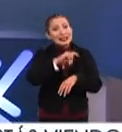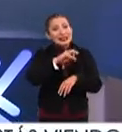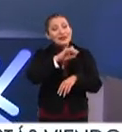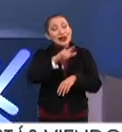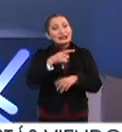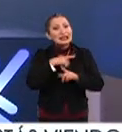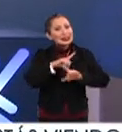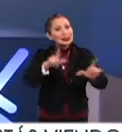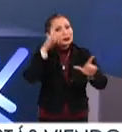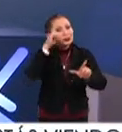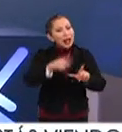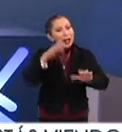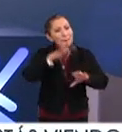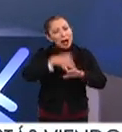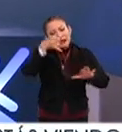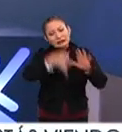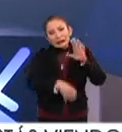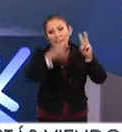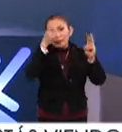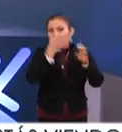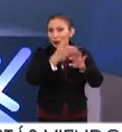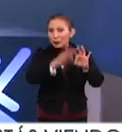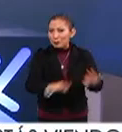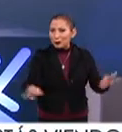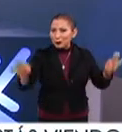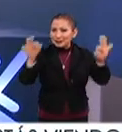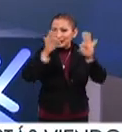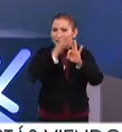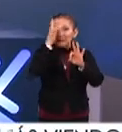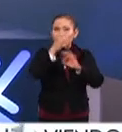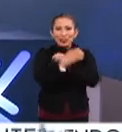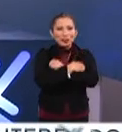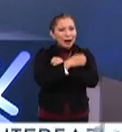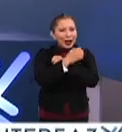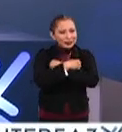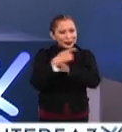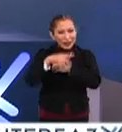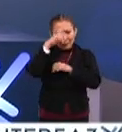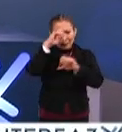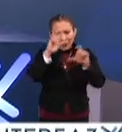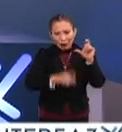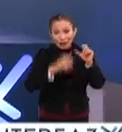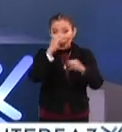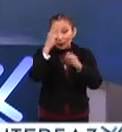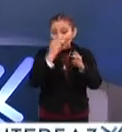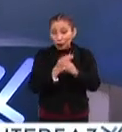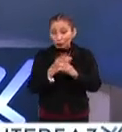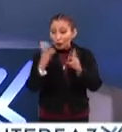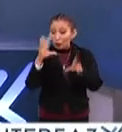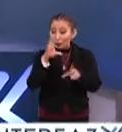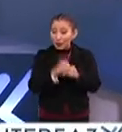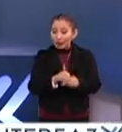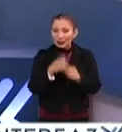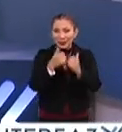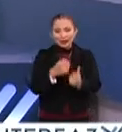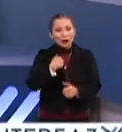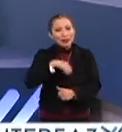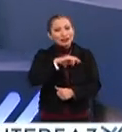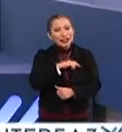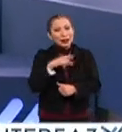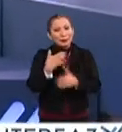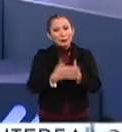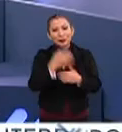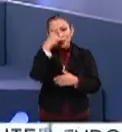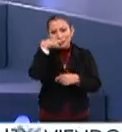donde estamos listos para profundizar en temas muy relevantes para la educación de nuestro país y del mundo entero. Así que quédense con nosotros